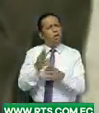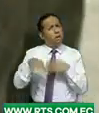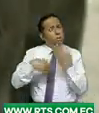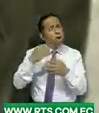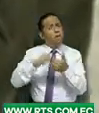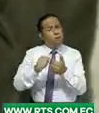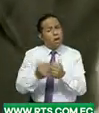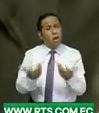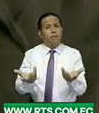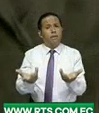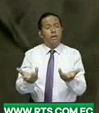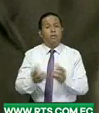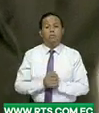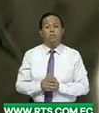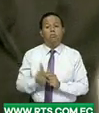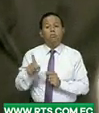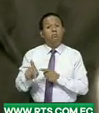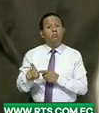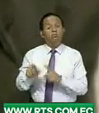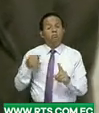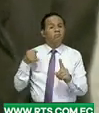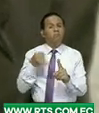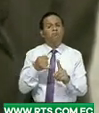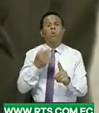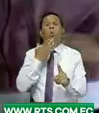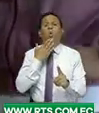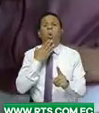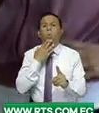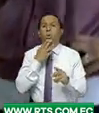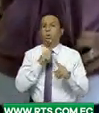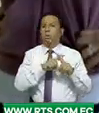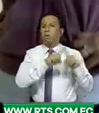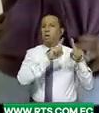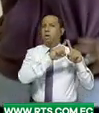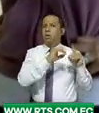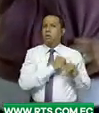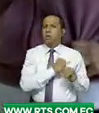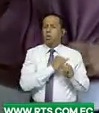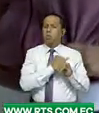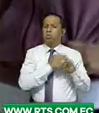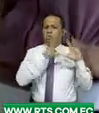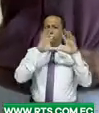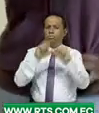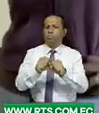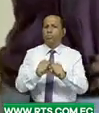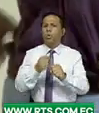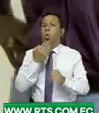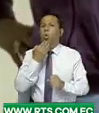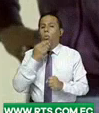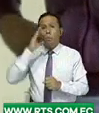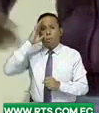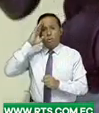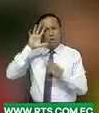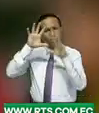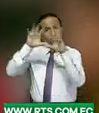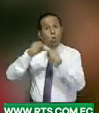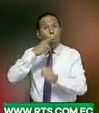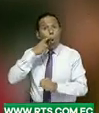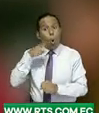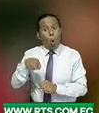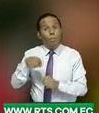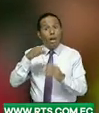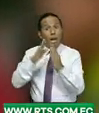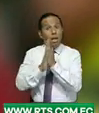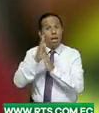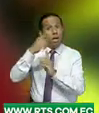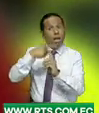presunto acto sexual respondieron diferentes instituciones. La policía en flagrancia logró la captura del pastor. Fue detenido cuando salía de la iglesia y